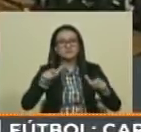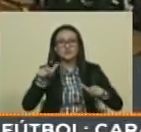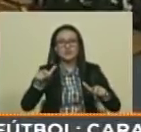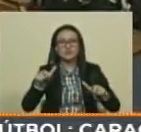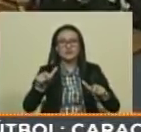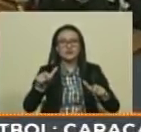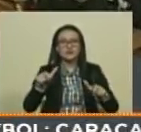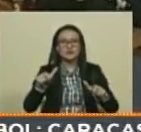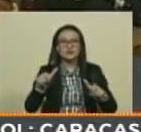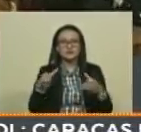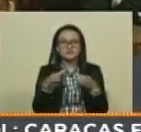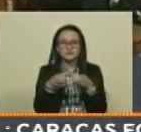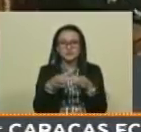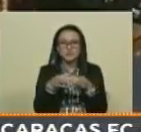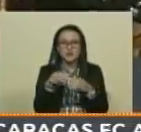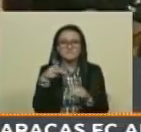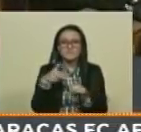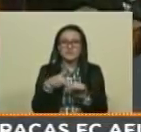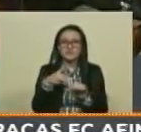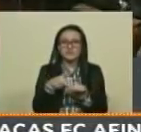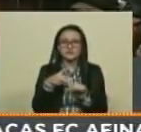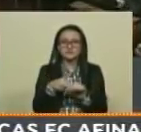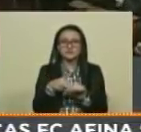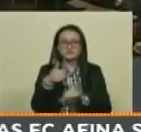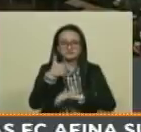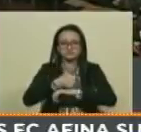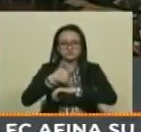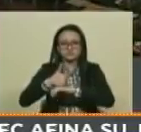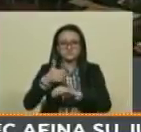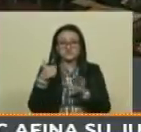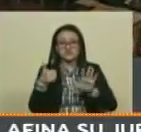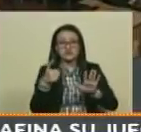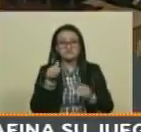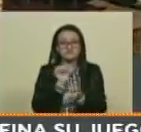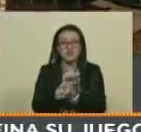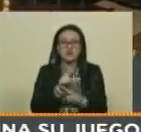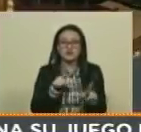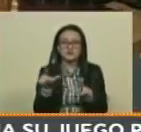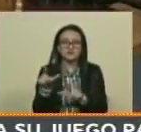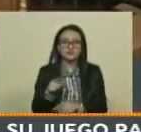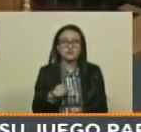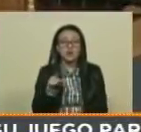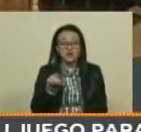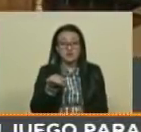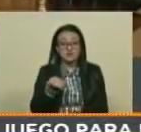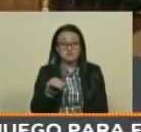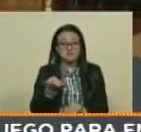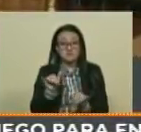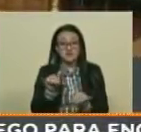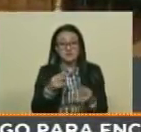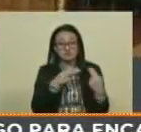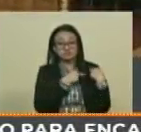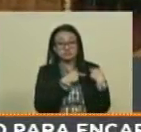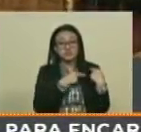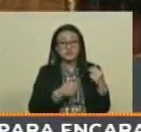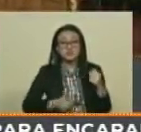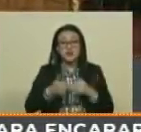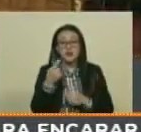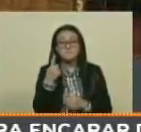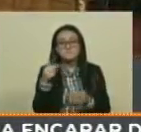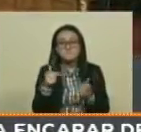principales de la división Carabobo de PDVSA, que nada más y nada menos propiciaron el desvalijamiento de más de 1,000